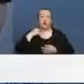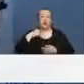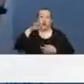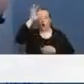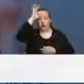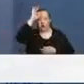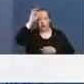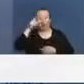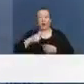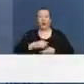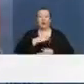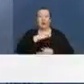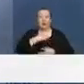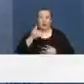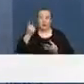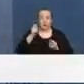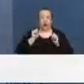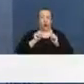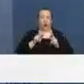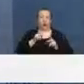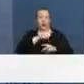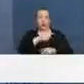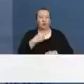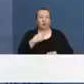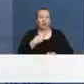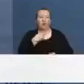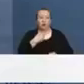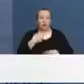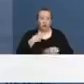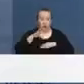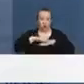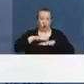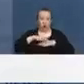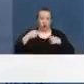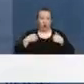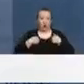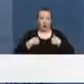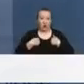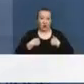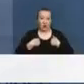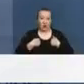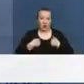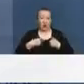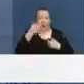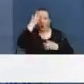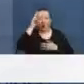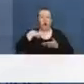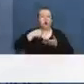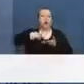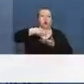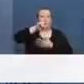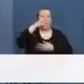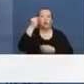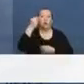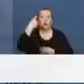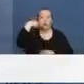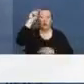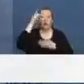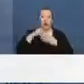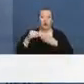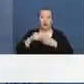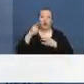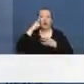no es calumnia y que es culpable el estado para que para darles millones de dólares a mí los palacios al